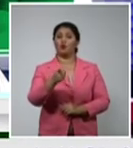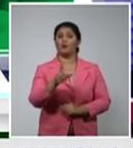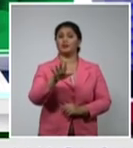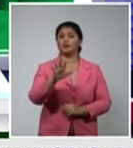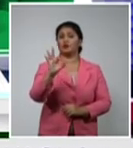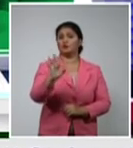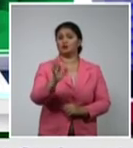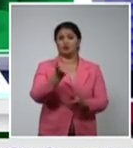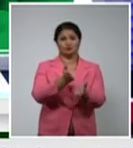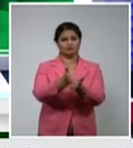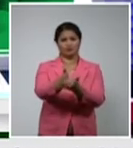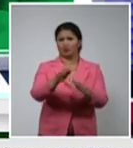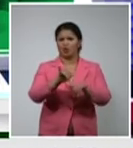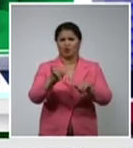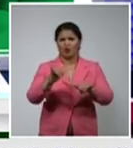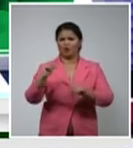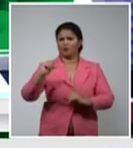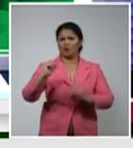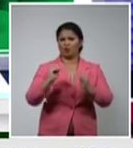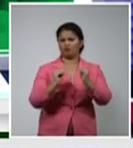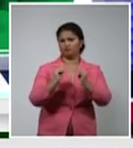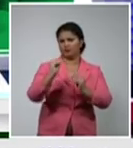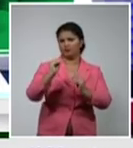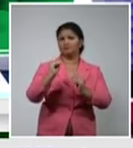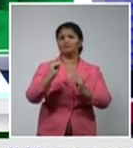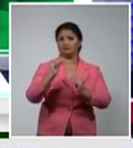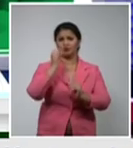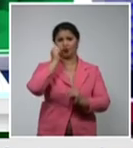51,5%, superior al sexo femenino.